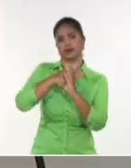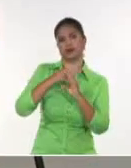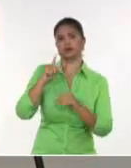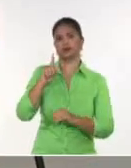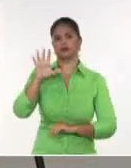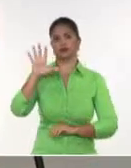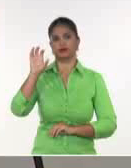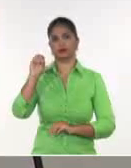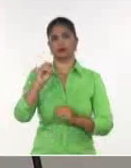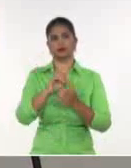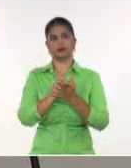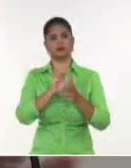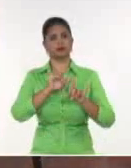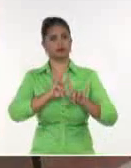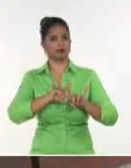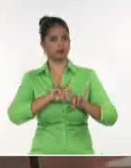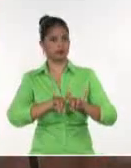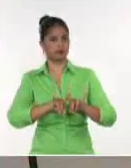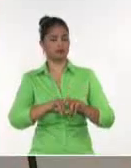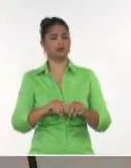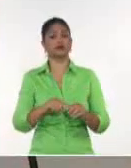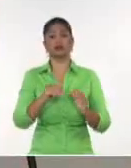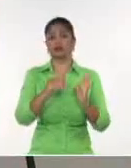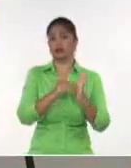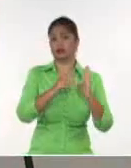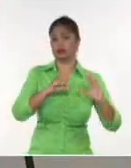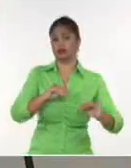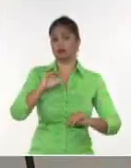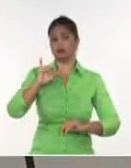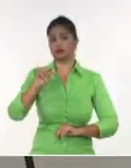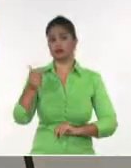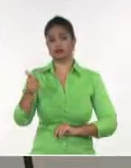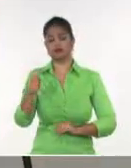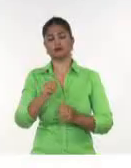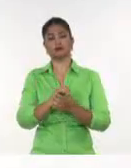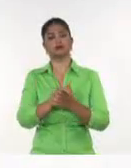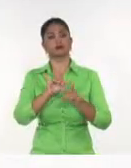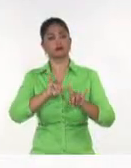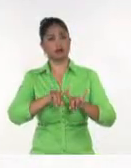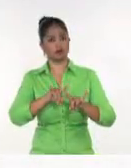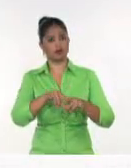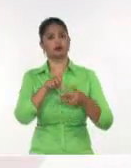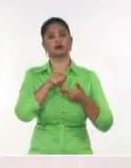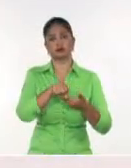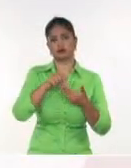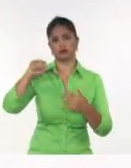mw y para la máxima demanda 610 mw con posibilidad de cerrar la carga en la próxima madrugada